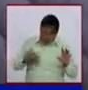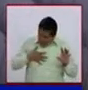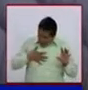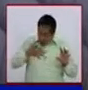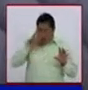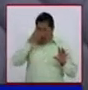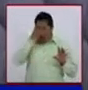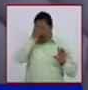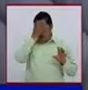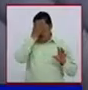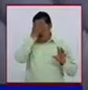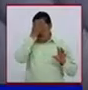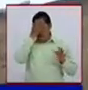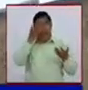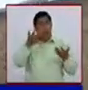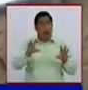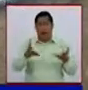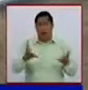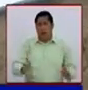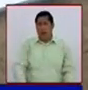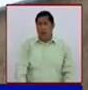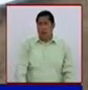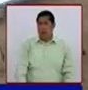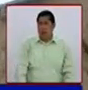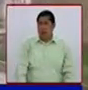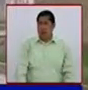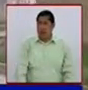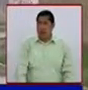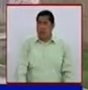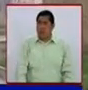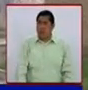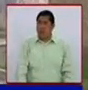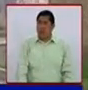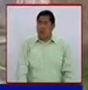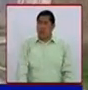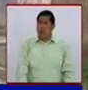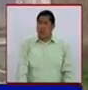tienda, y resulta mi parlante ya no estaba.